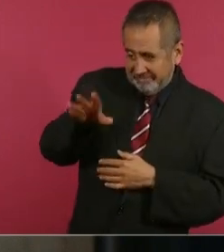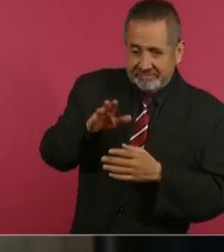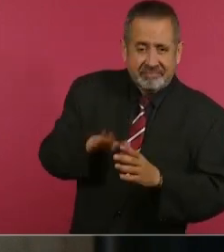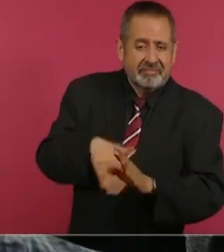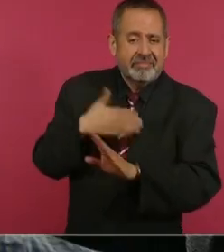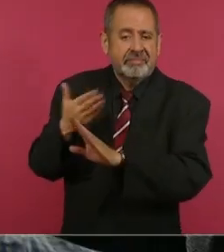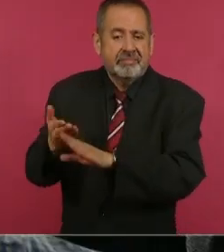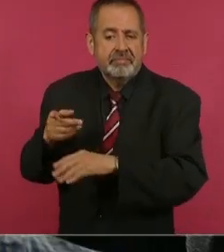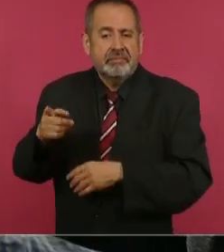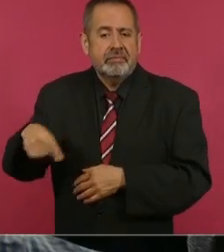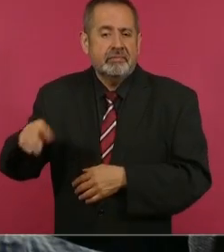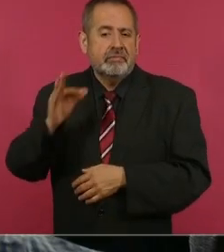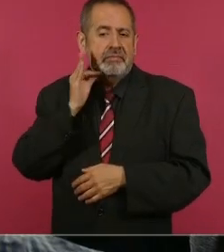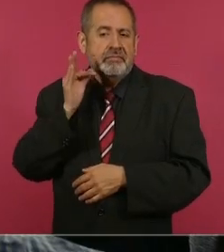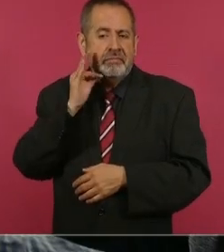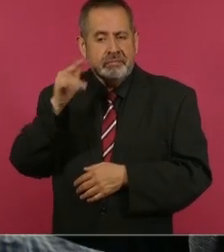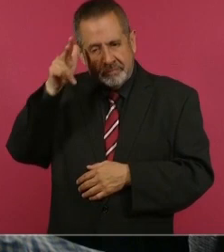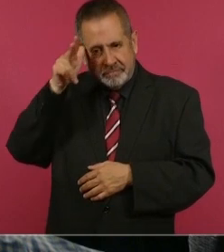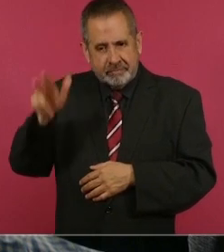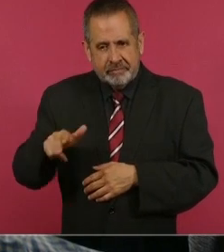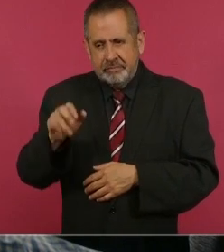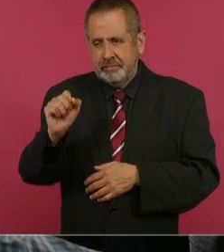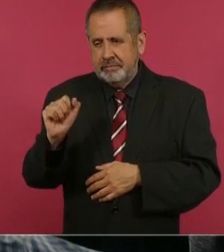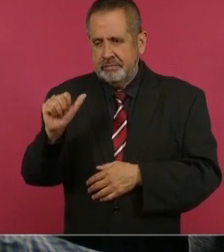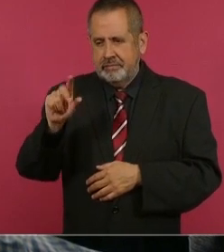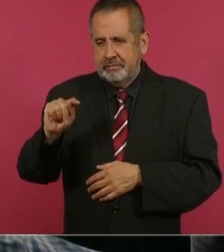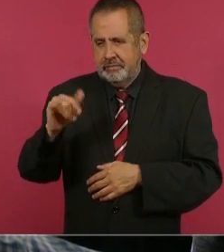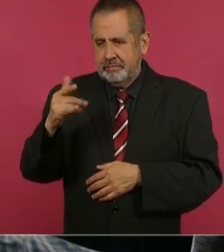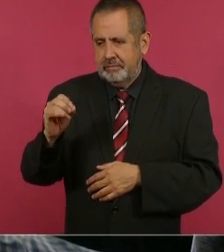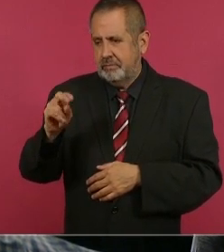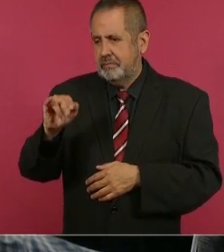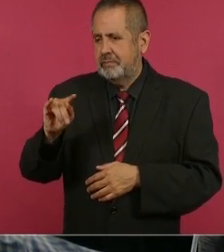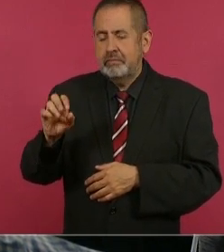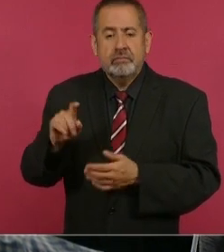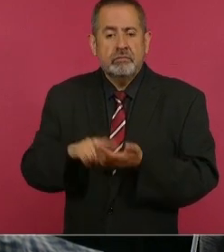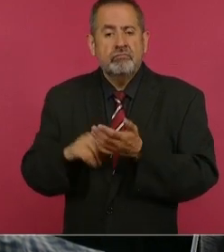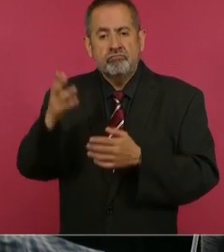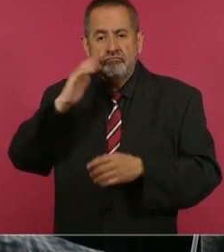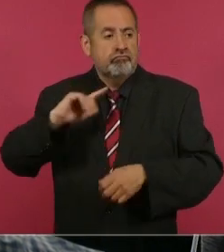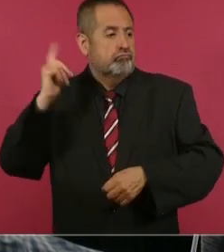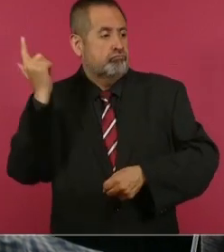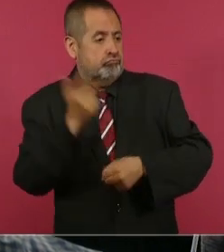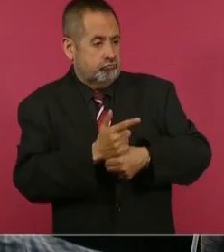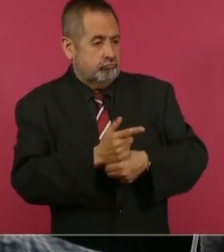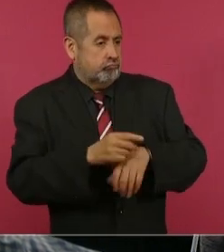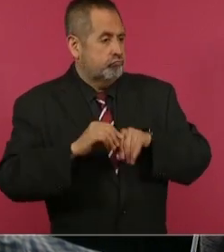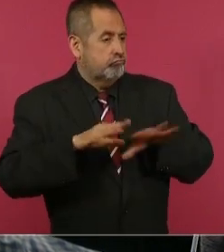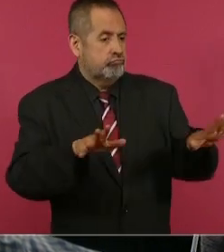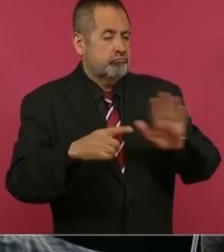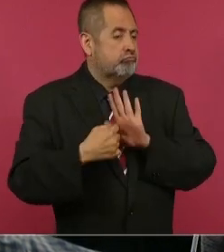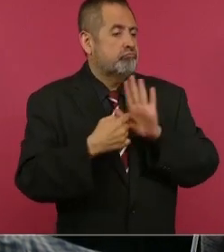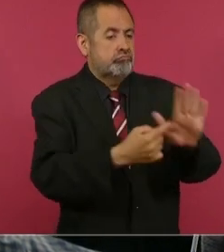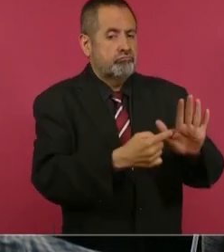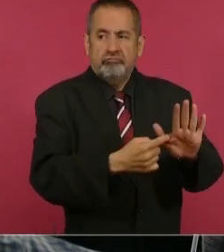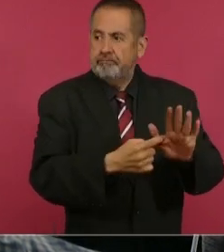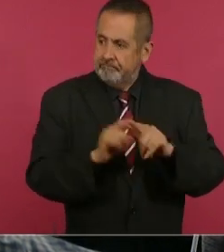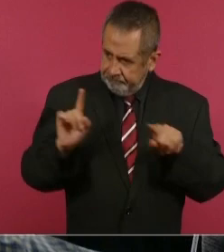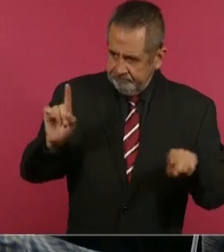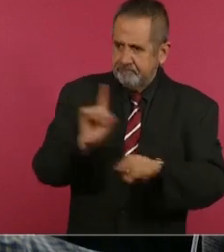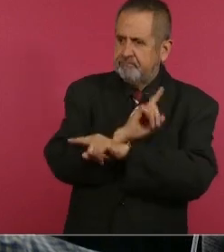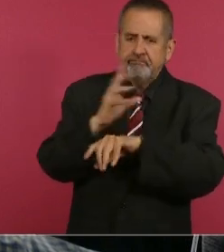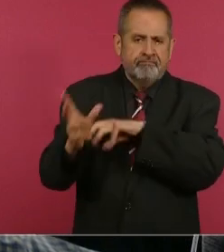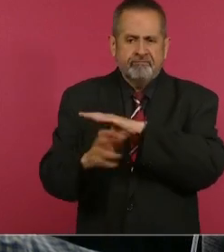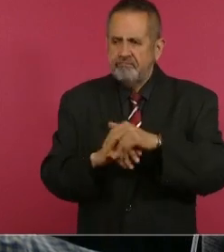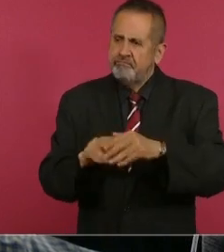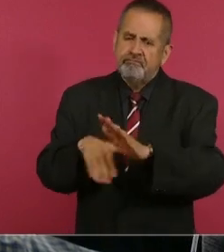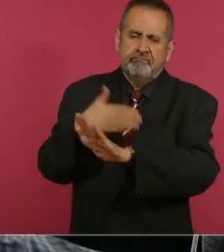contra de el fiscal de Hidalgo, Santiago Nieto, por haberlos exhibido cuando estaba en la UIF. Por otro lado,